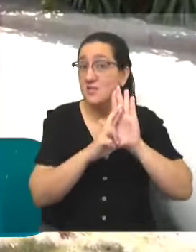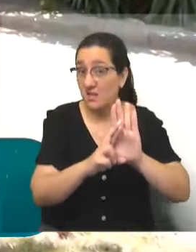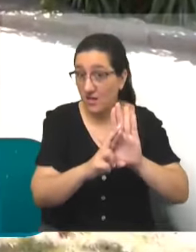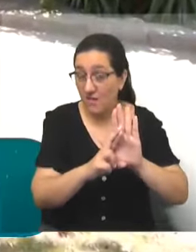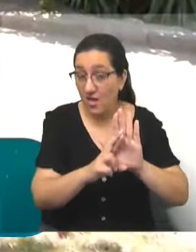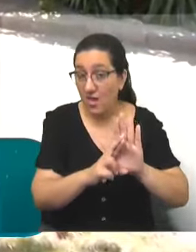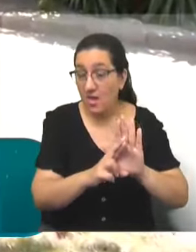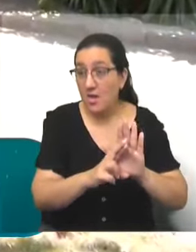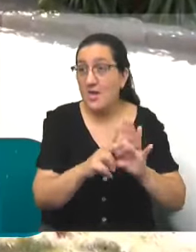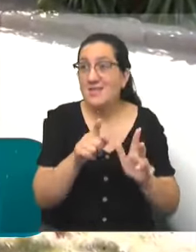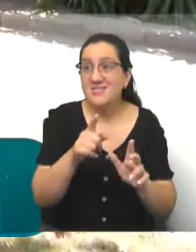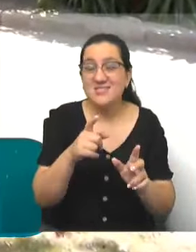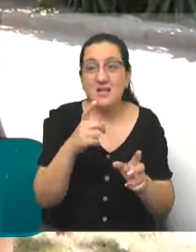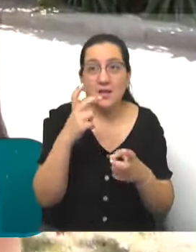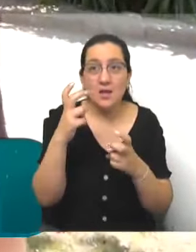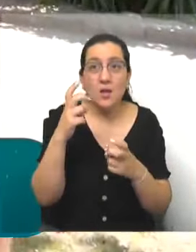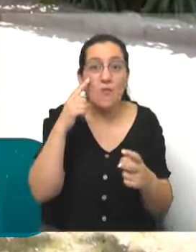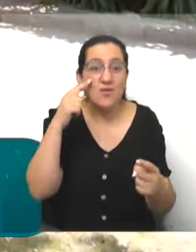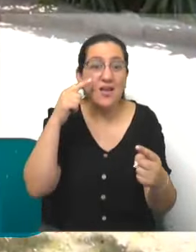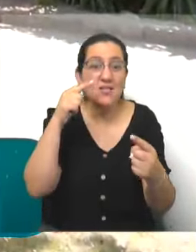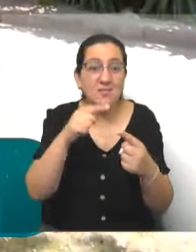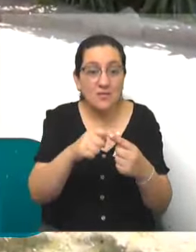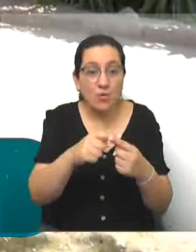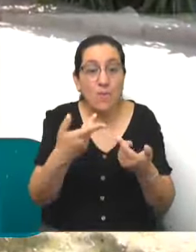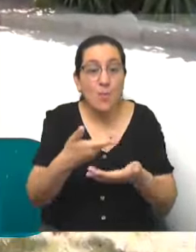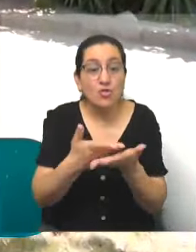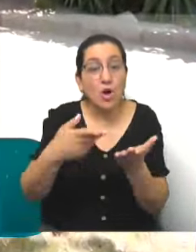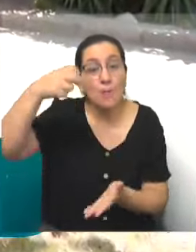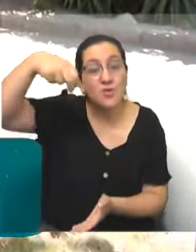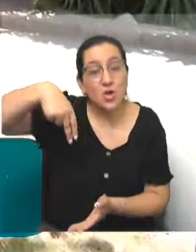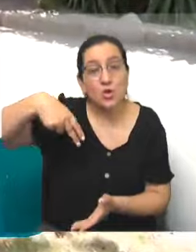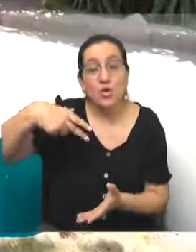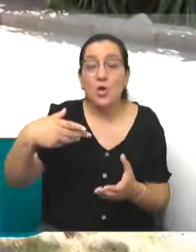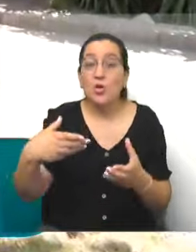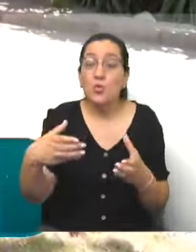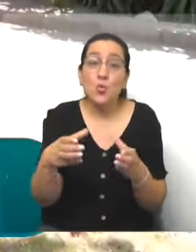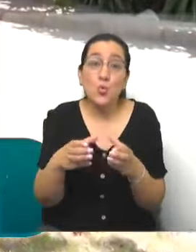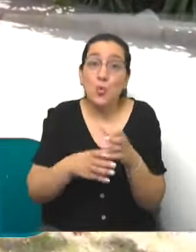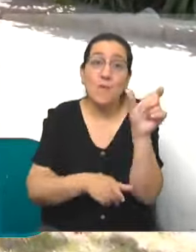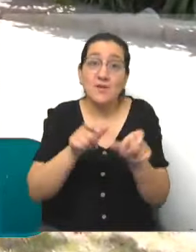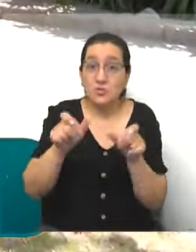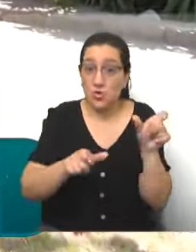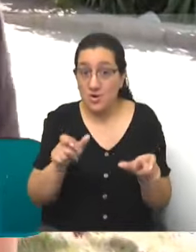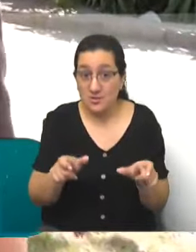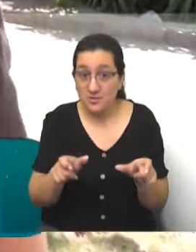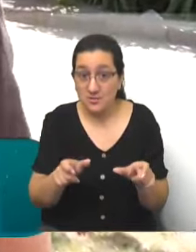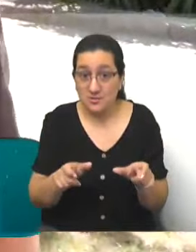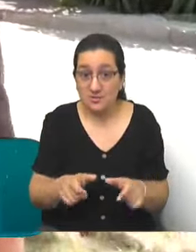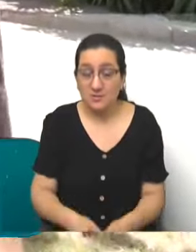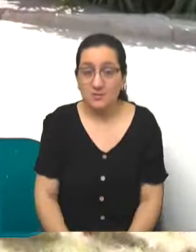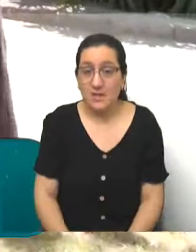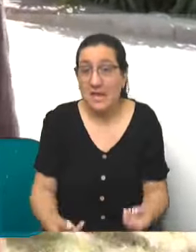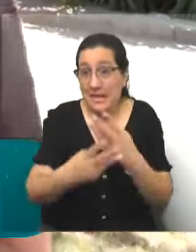es aquella que busca reflejar la opinión de un conjunto de personas